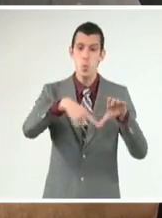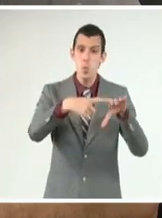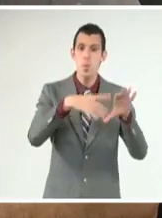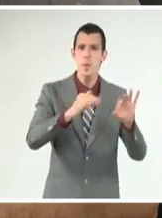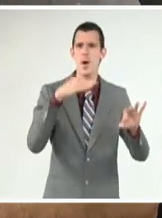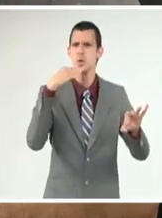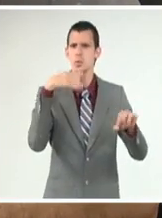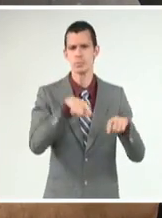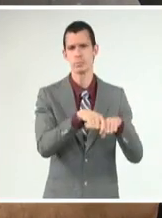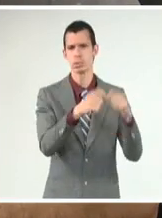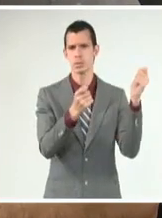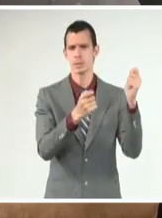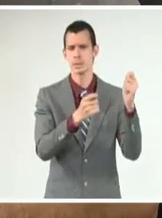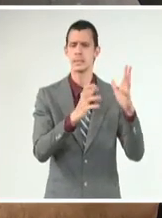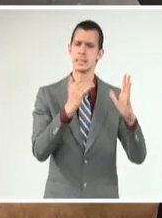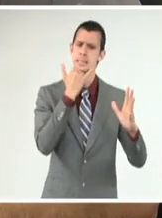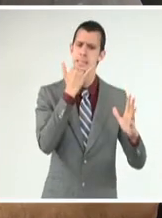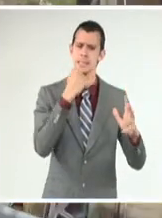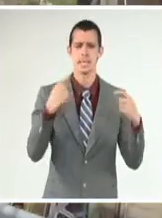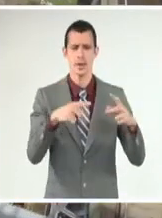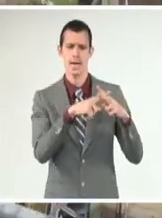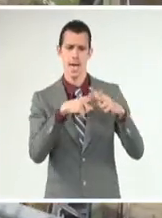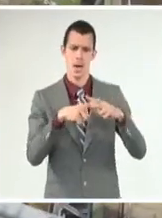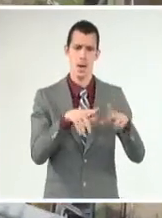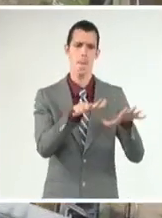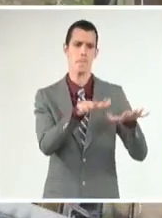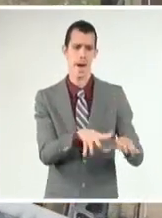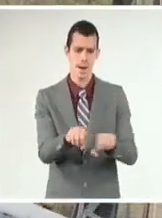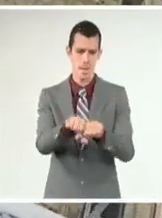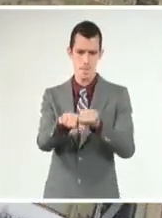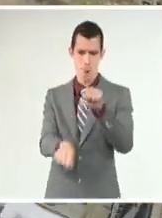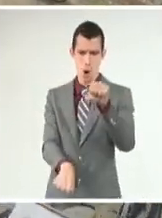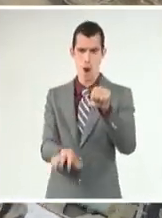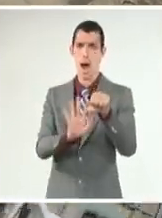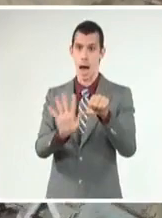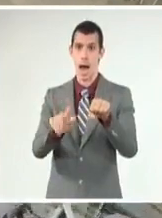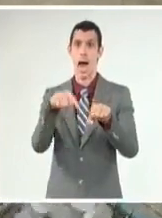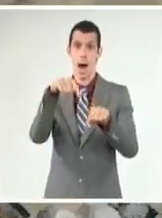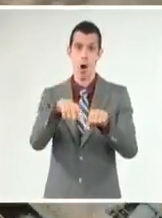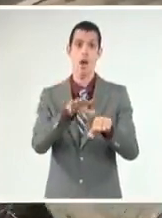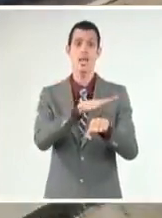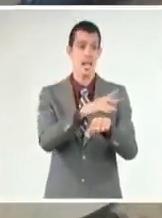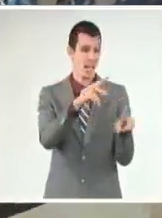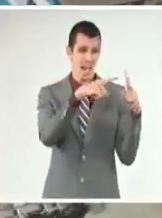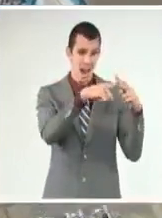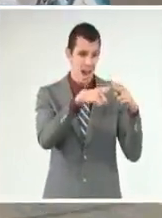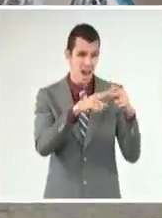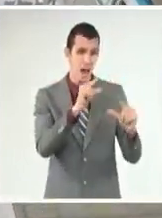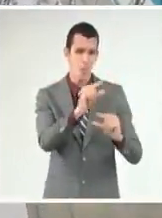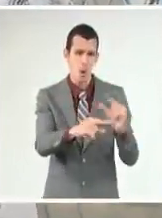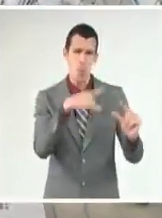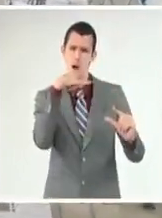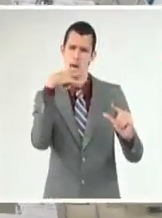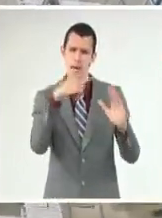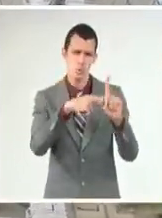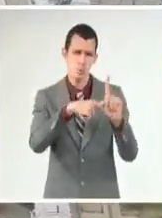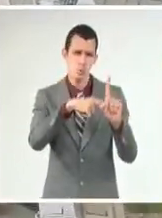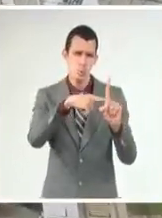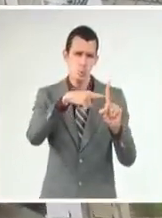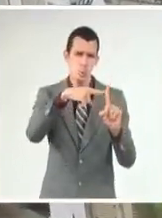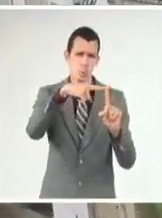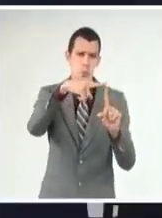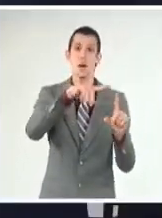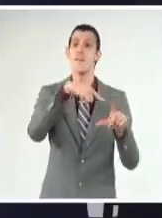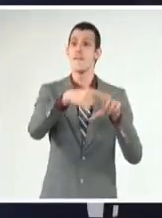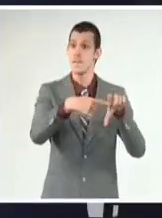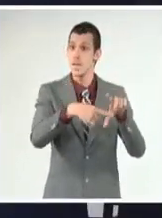de la central termoeléctrica Oliver Ramón Pérez en Felto, en las próximas horas deben incorporarse ya al sistema eléctrico nacional. El sistema eléctrico en